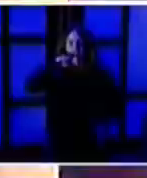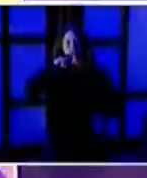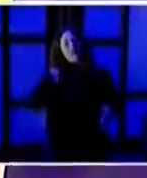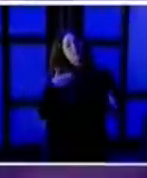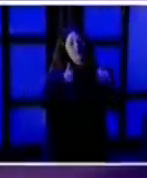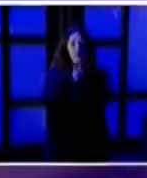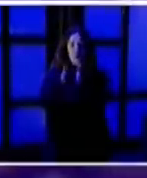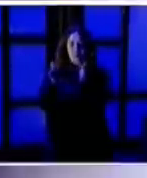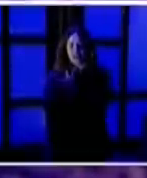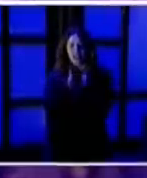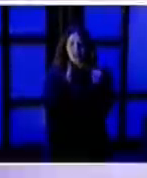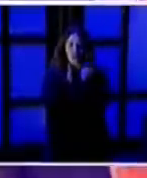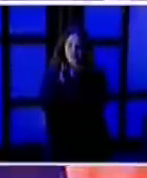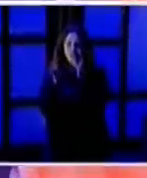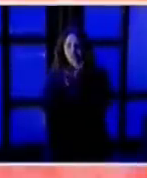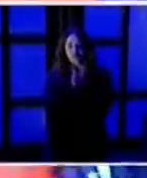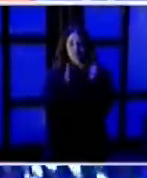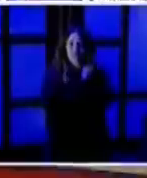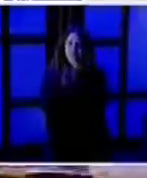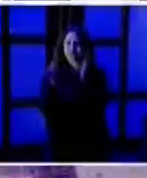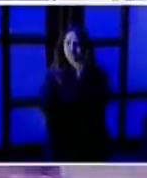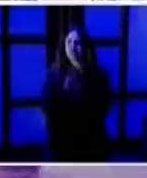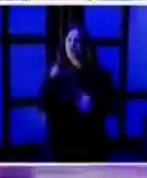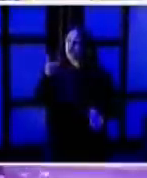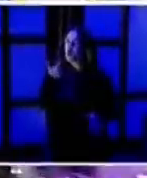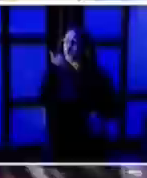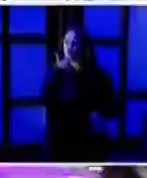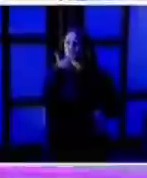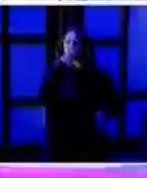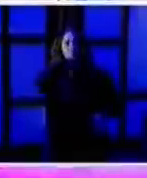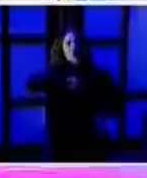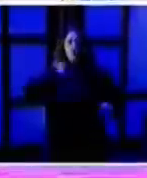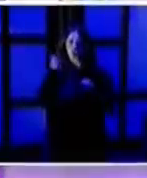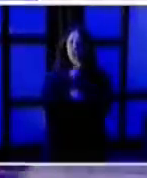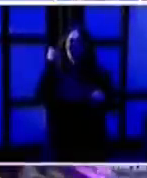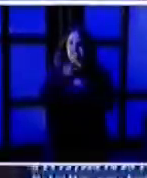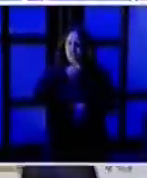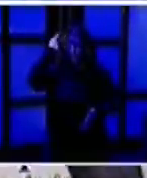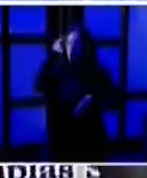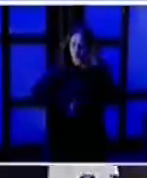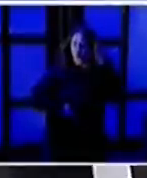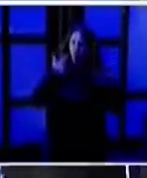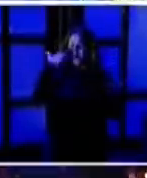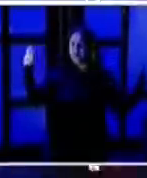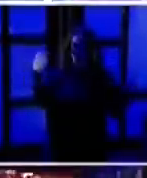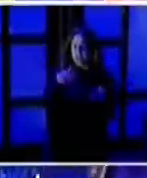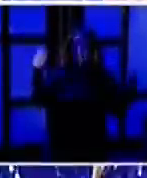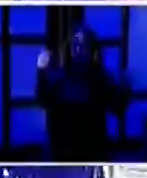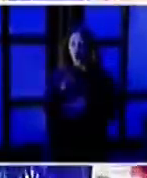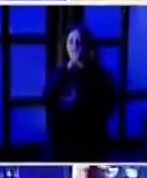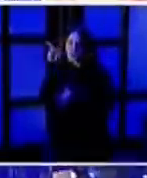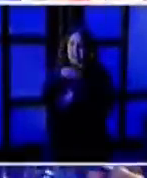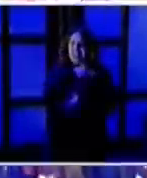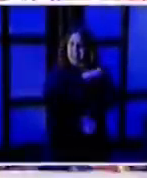Compañero, para papam, no se diga que no nos jugamos el cuerpo, este se dejó la